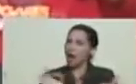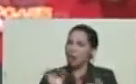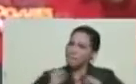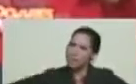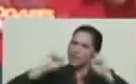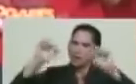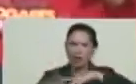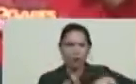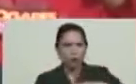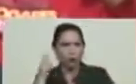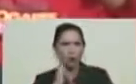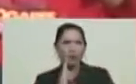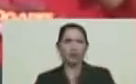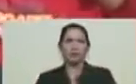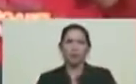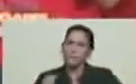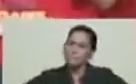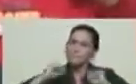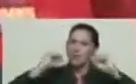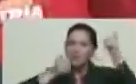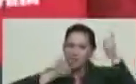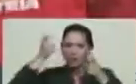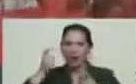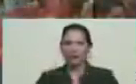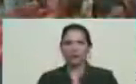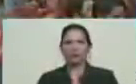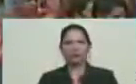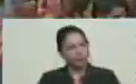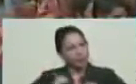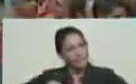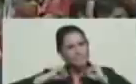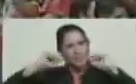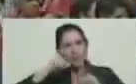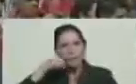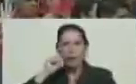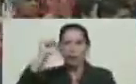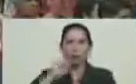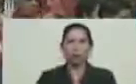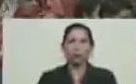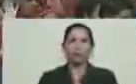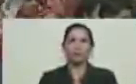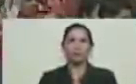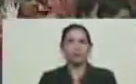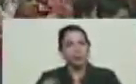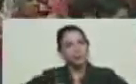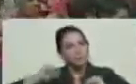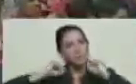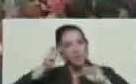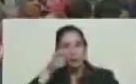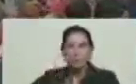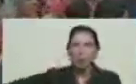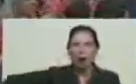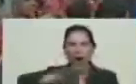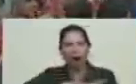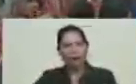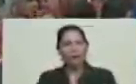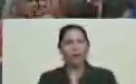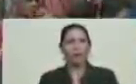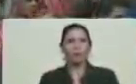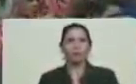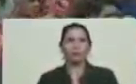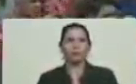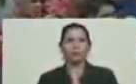revolución bolivariana! ¡Que viva Chávez! ¡Que viva Maduro! ¡Y que viva el pueblo, carajo!